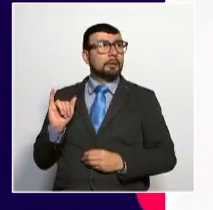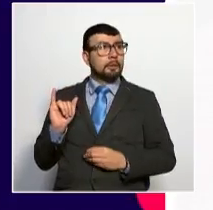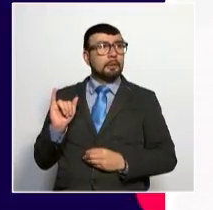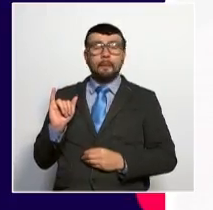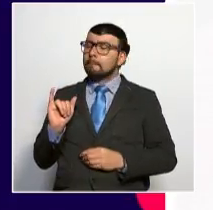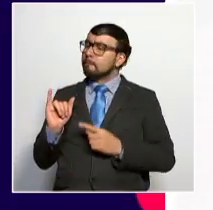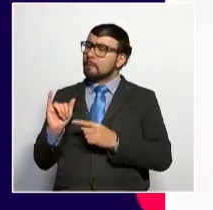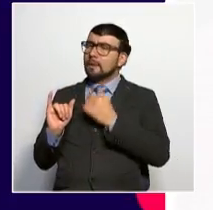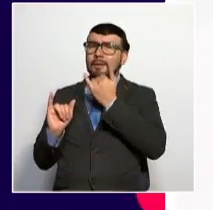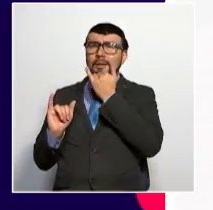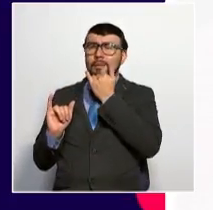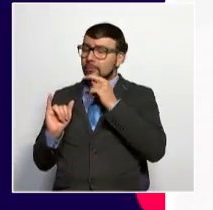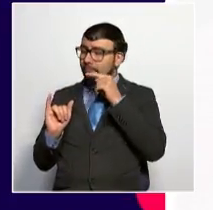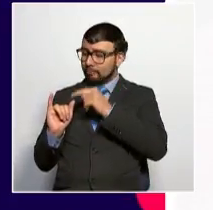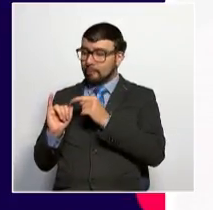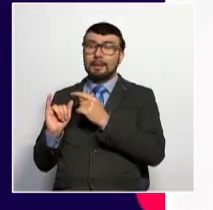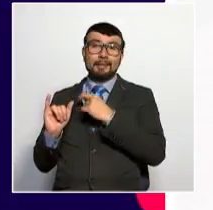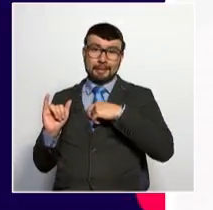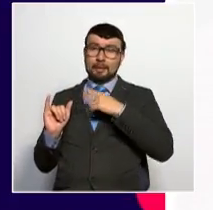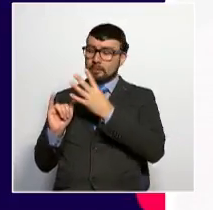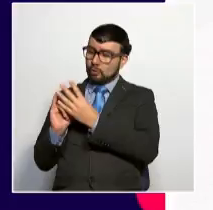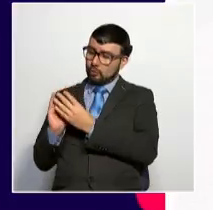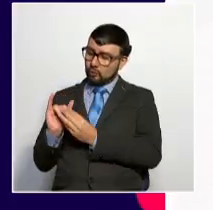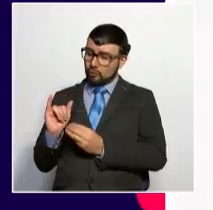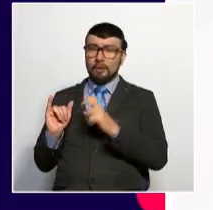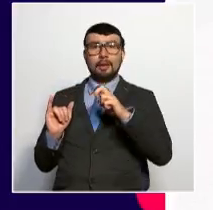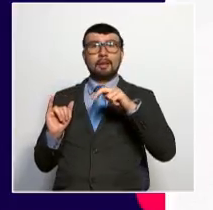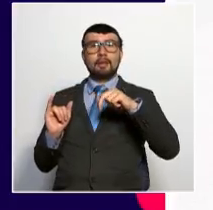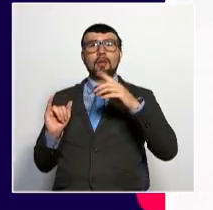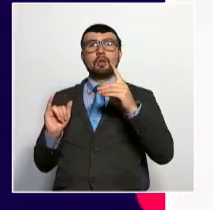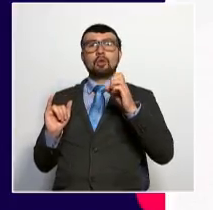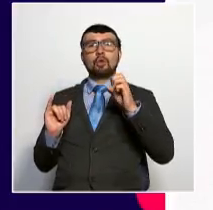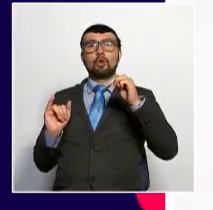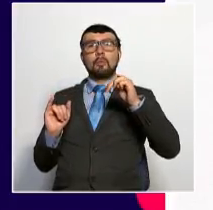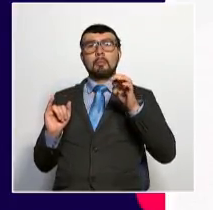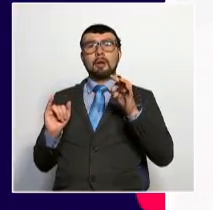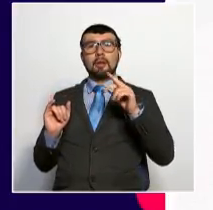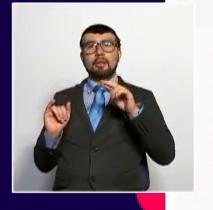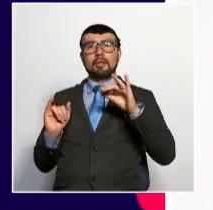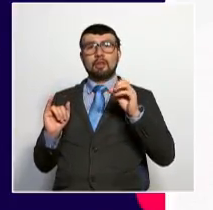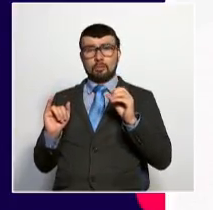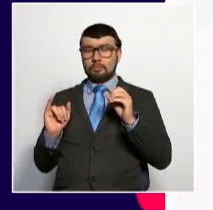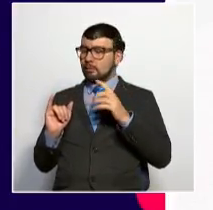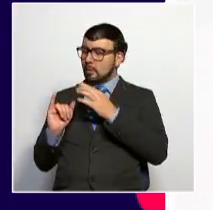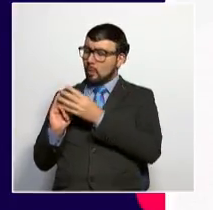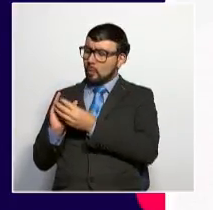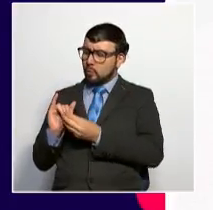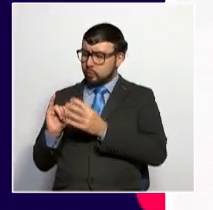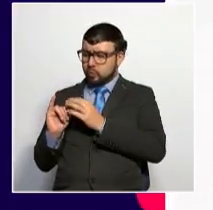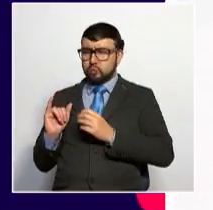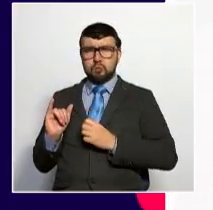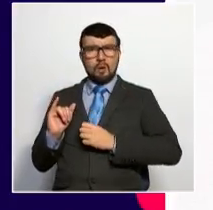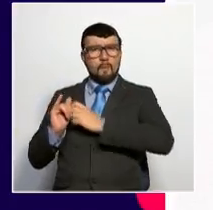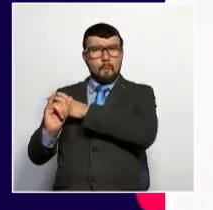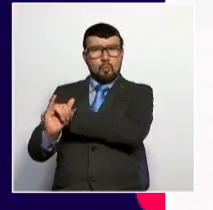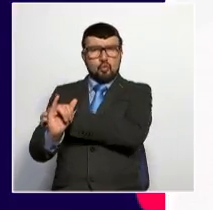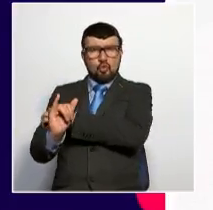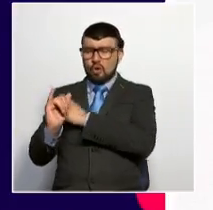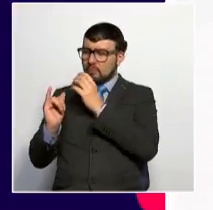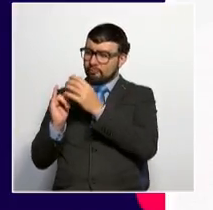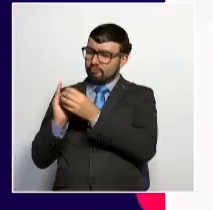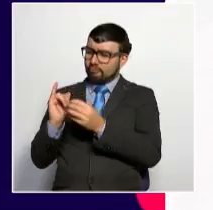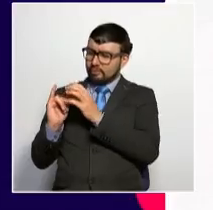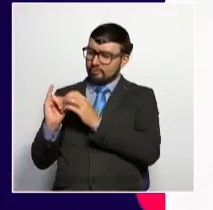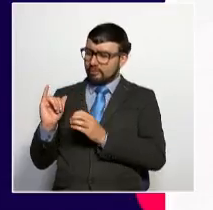entonces tiene el endometrio, que es la capa interna, y tiene el músculo, que es el miometrio. En este músculo se pueden formar